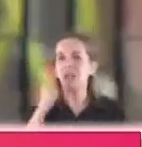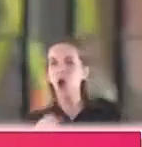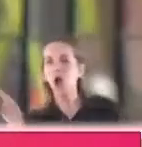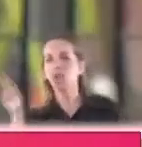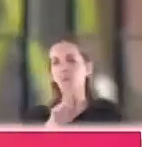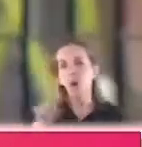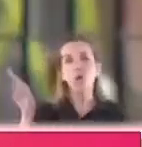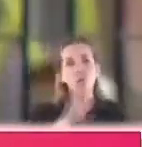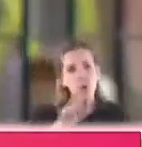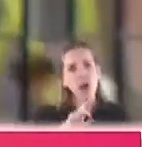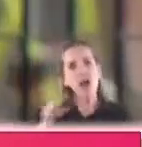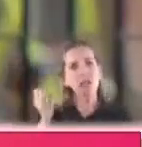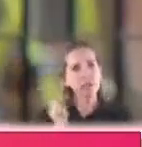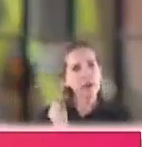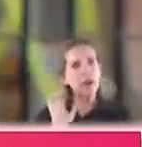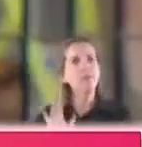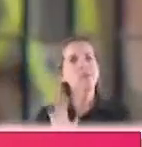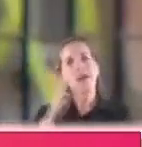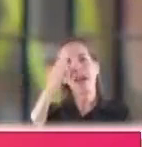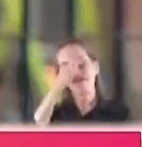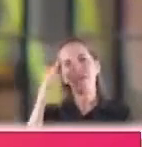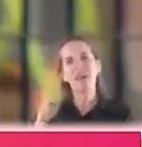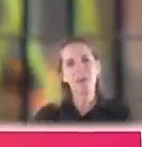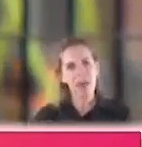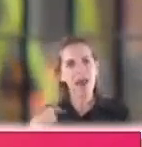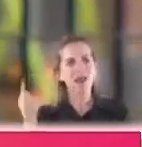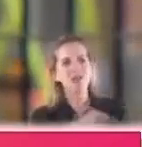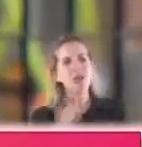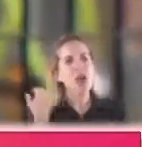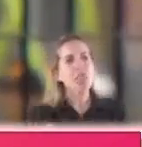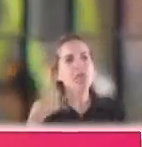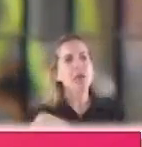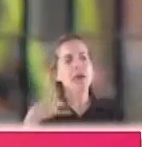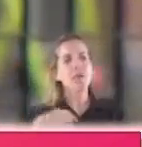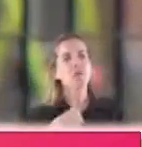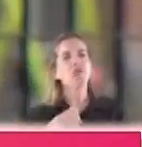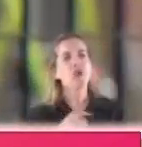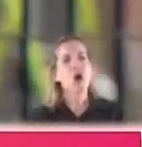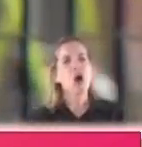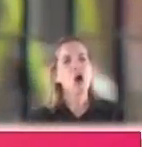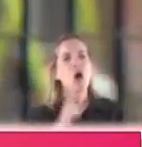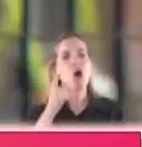tiempo, en el 2016, en donde el Estado argentino, como lo van a escuchar, se